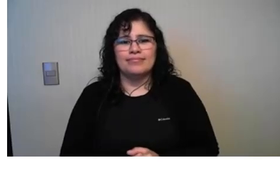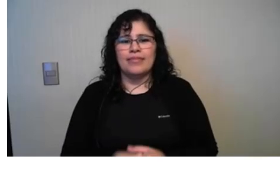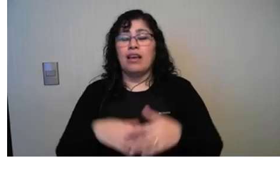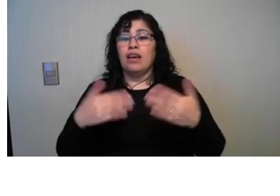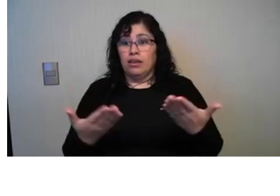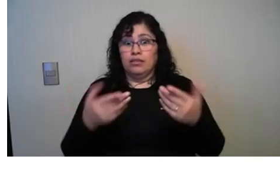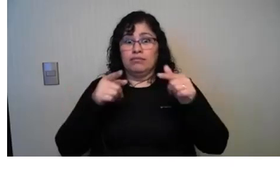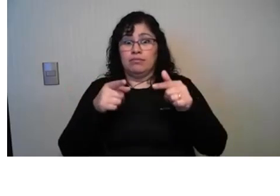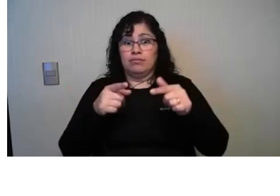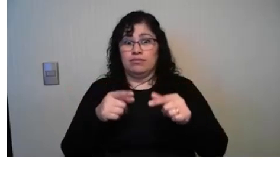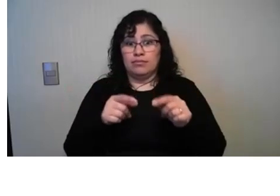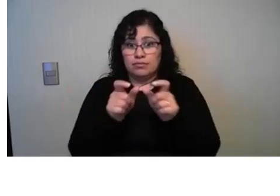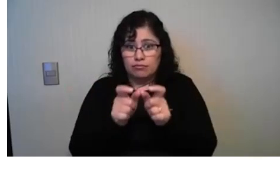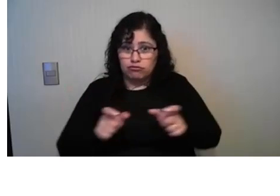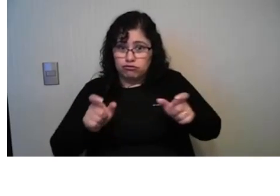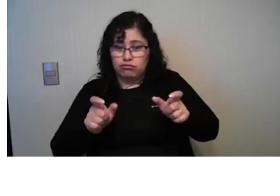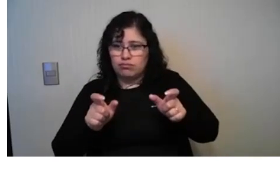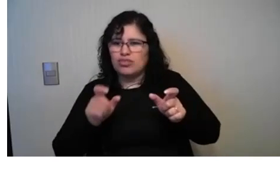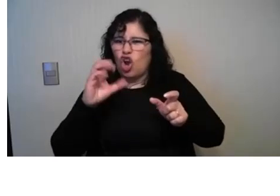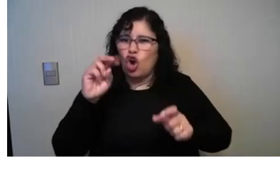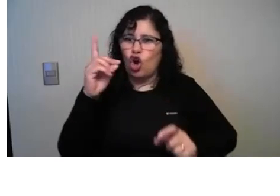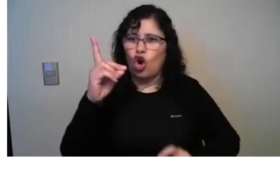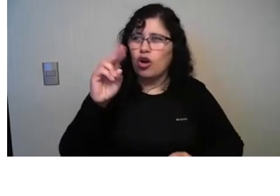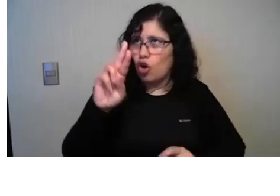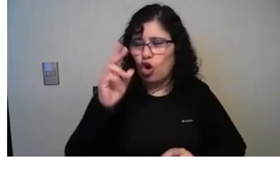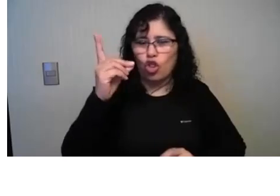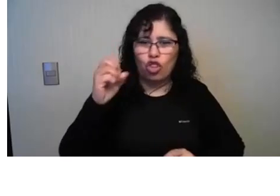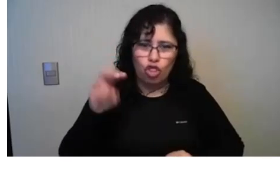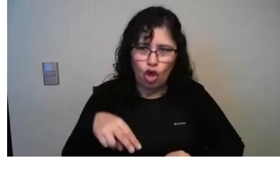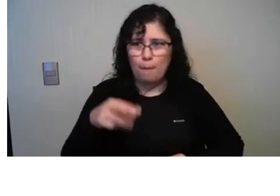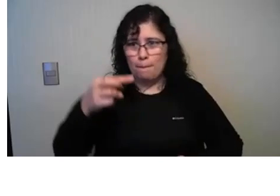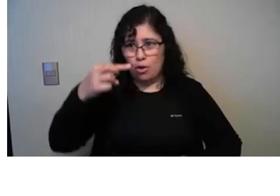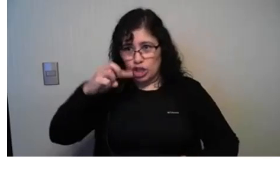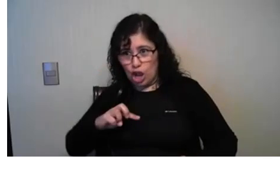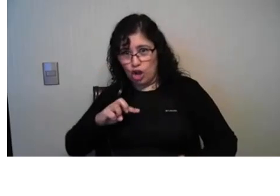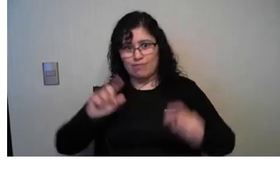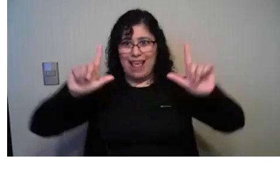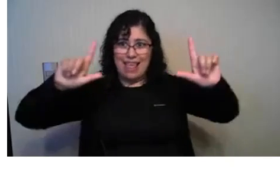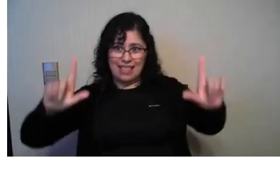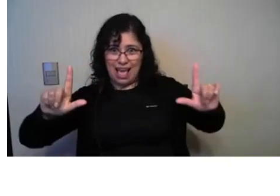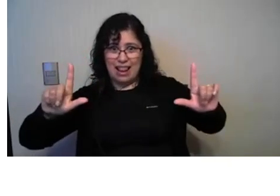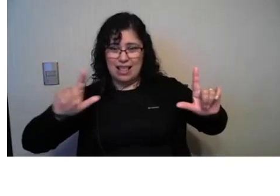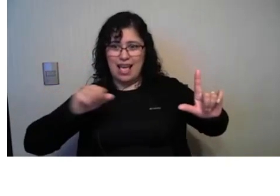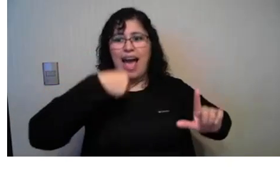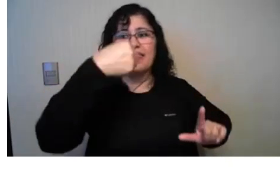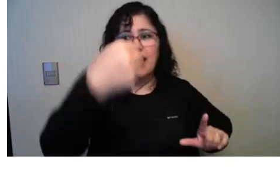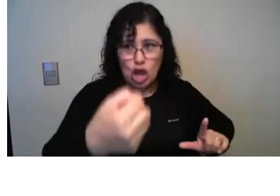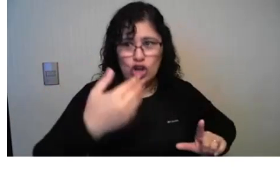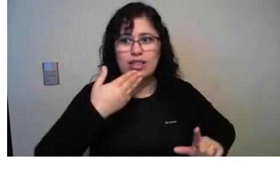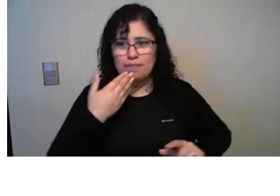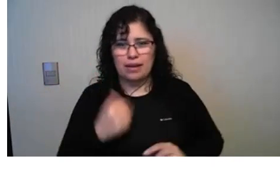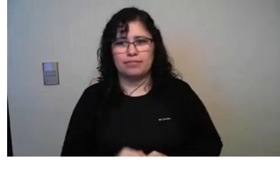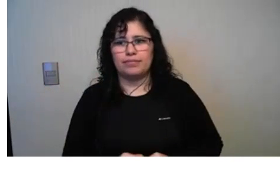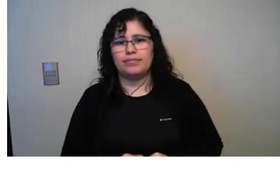un cordón posterior, un cordón lateral y un cordón anterior.